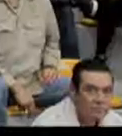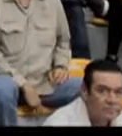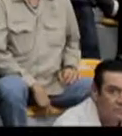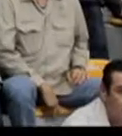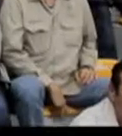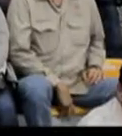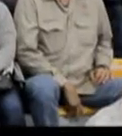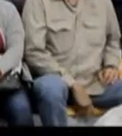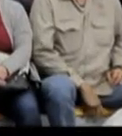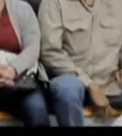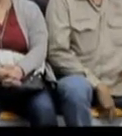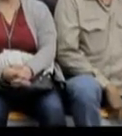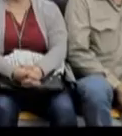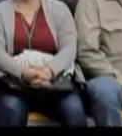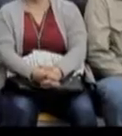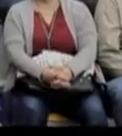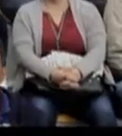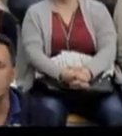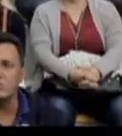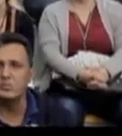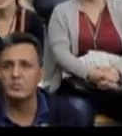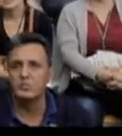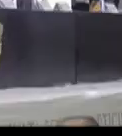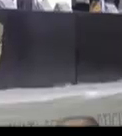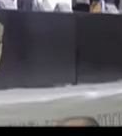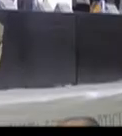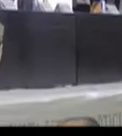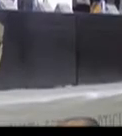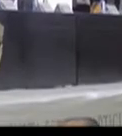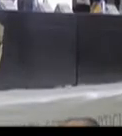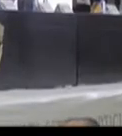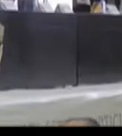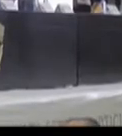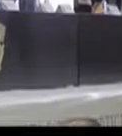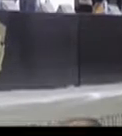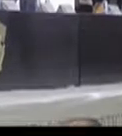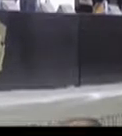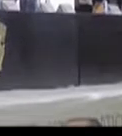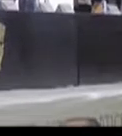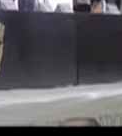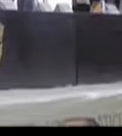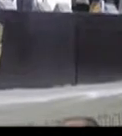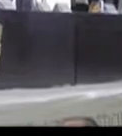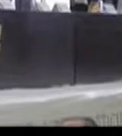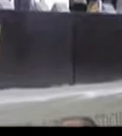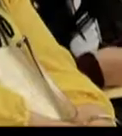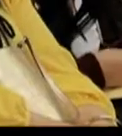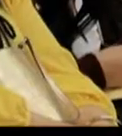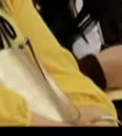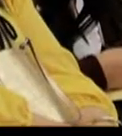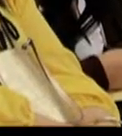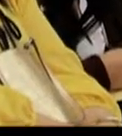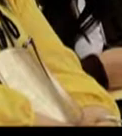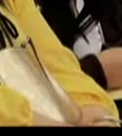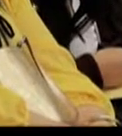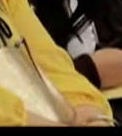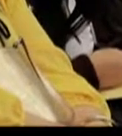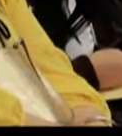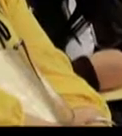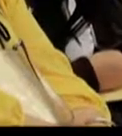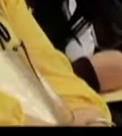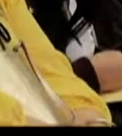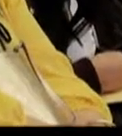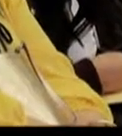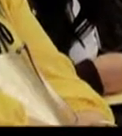el sistema educativo mexicano. Las iniciativas versaron en diferentes temáticas, entre ellas, seguir capacitando a los docentes y mejorar